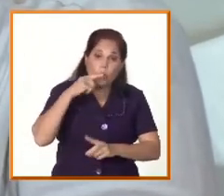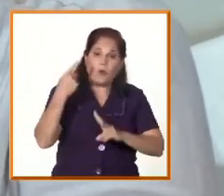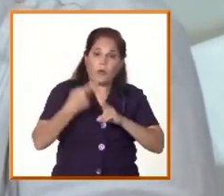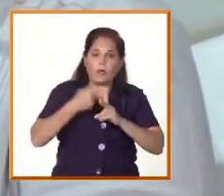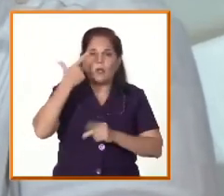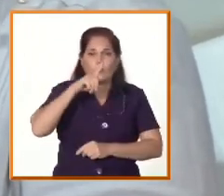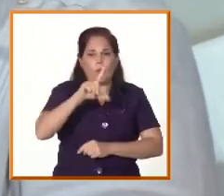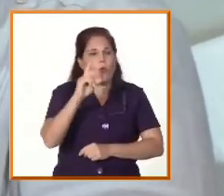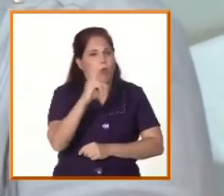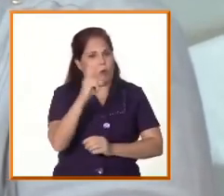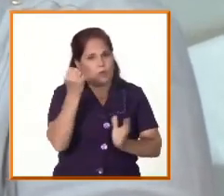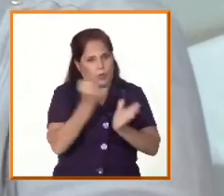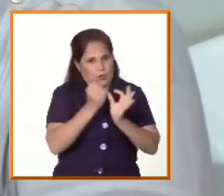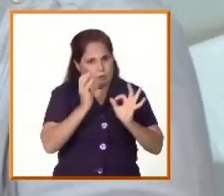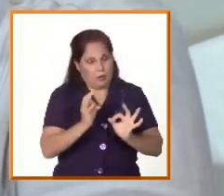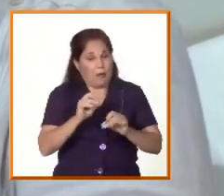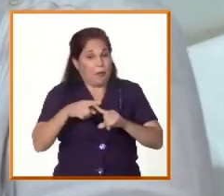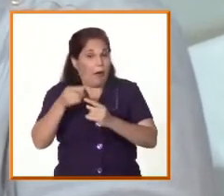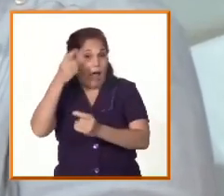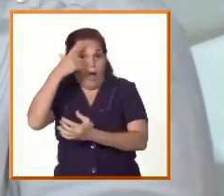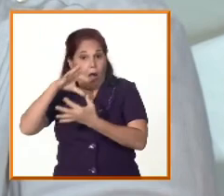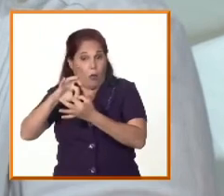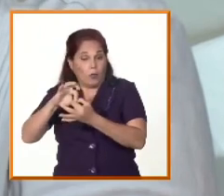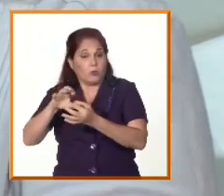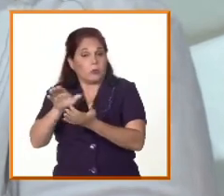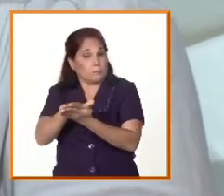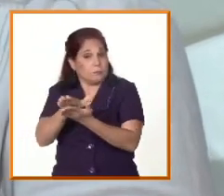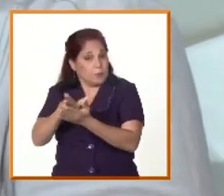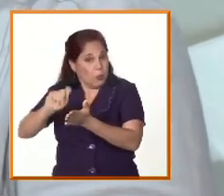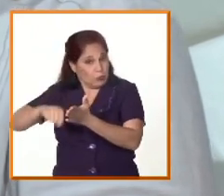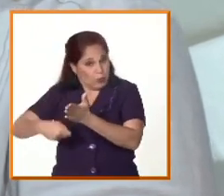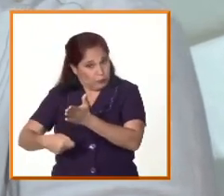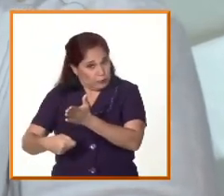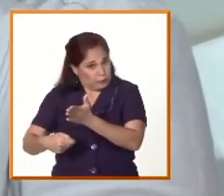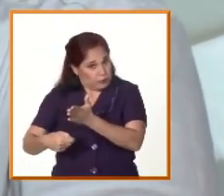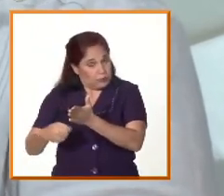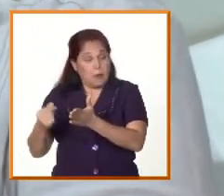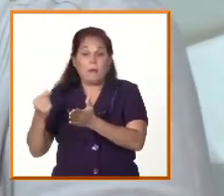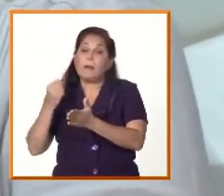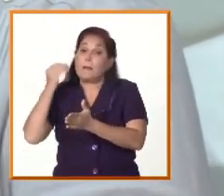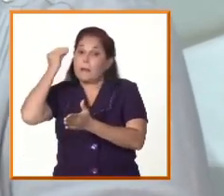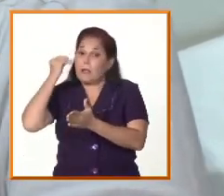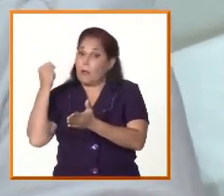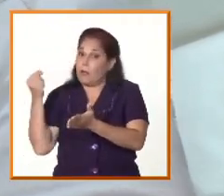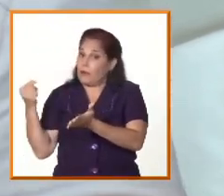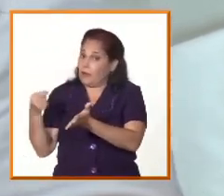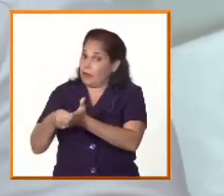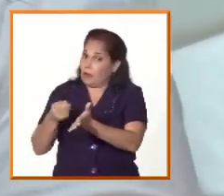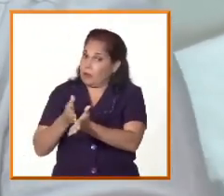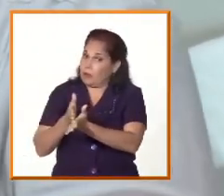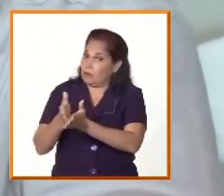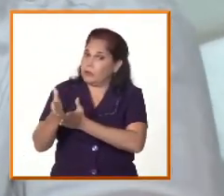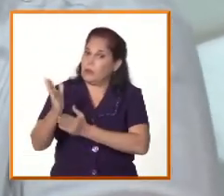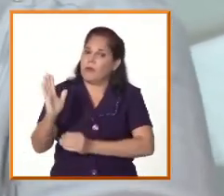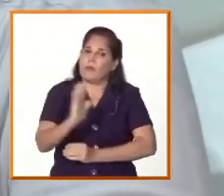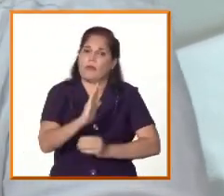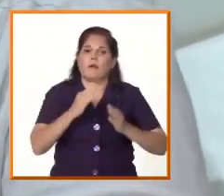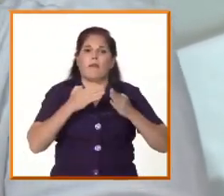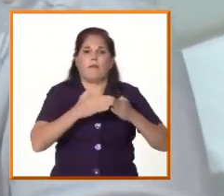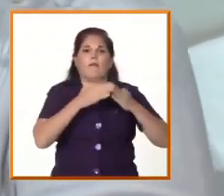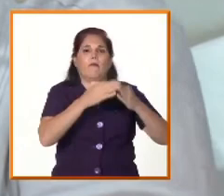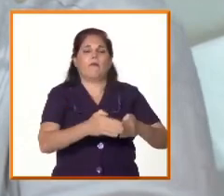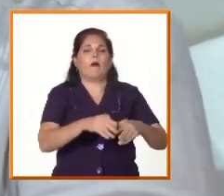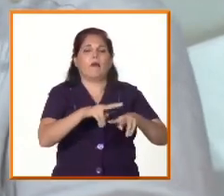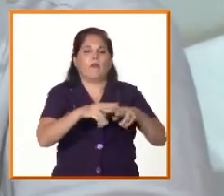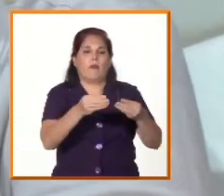agosto estamos trabajando en el tema de la contratación y lógicamente poner los financiamiento para la continuidad de la